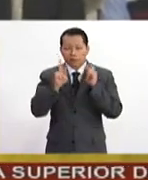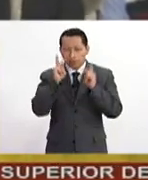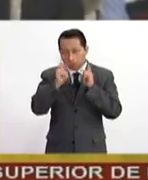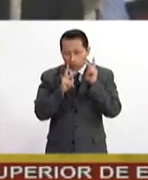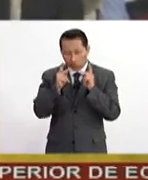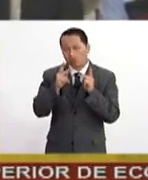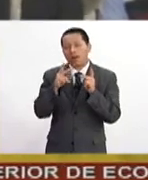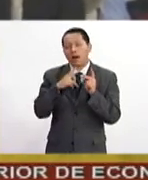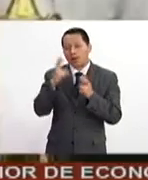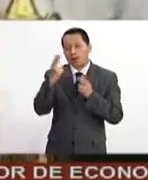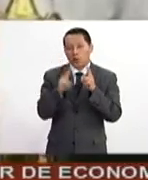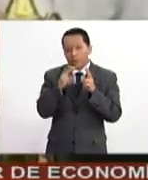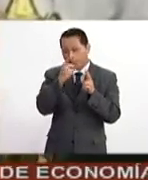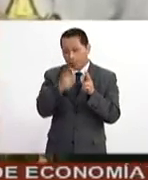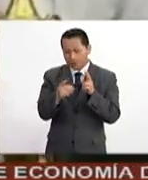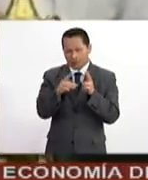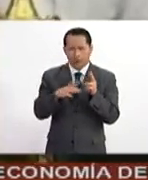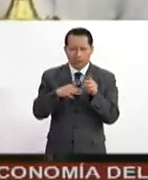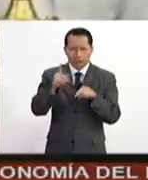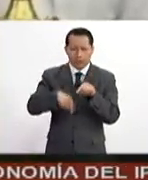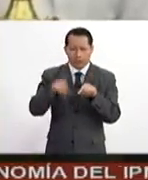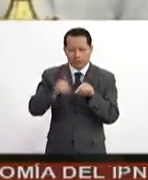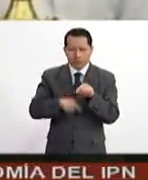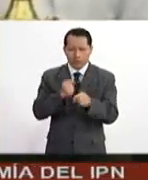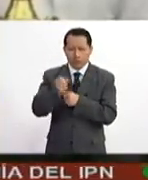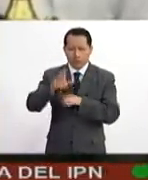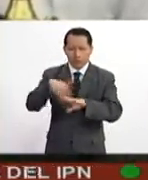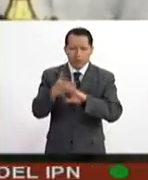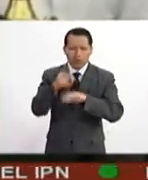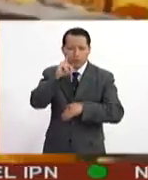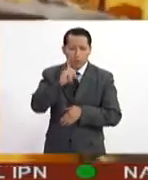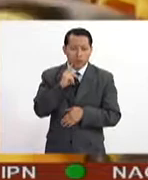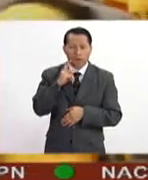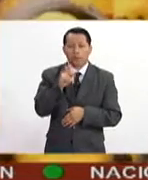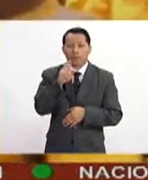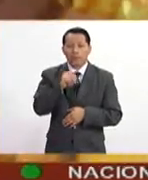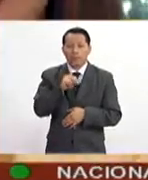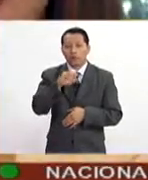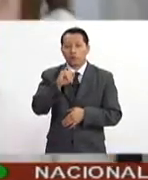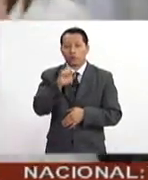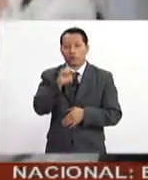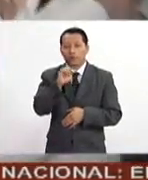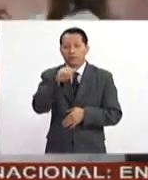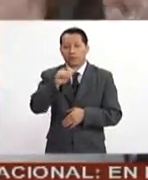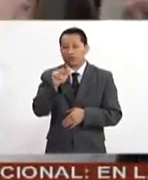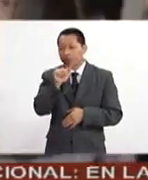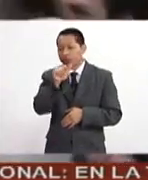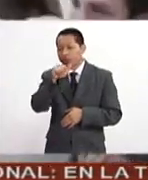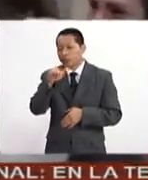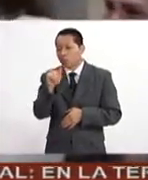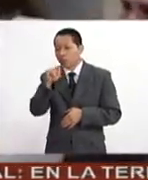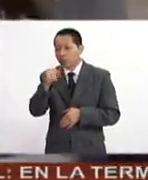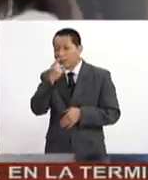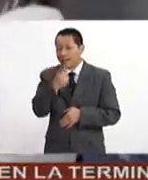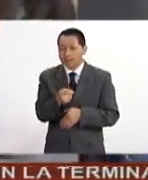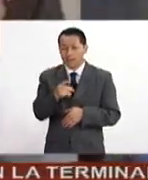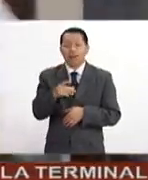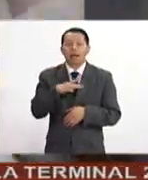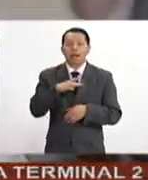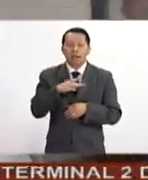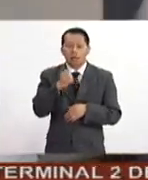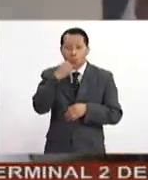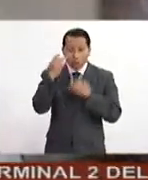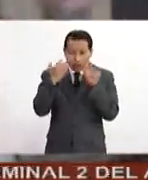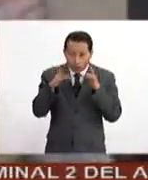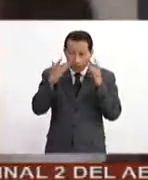se comprometió a erradicar la violencia contra las mujeres. La panista Josefina Vázquez Mota dijo que para combatir la deserción escolar